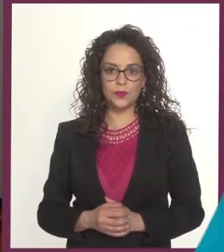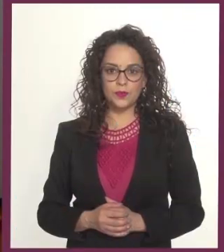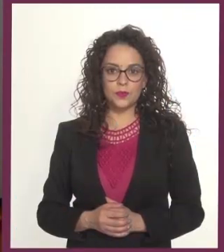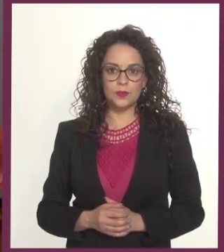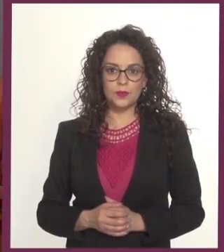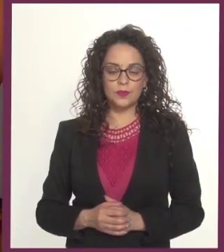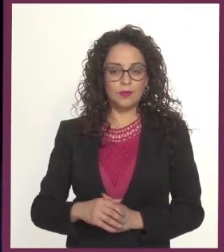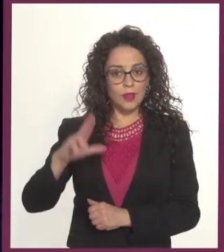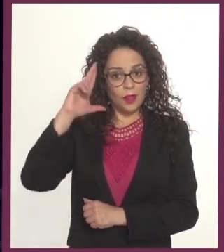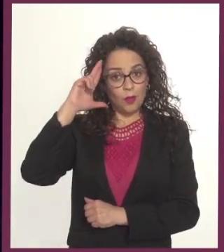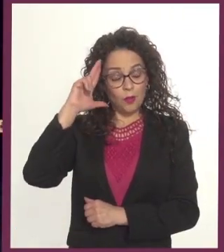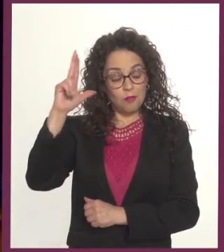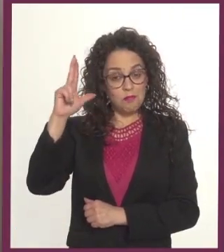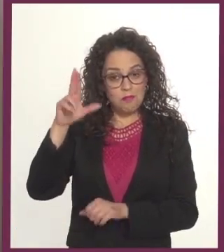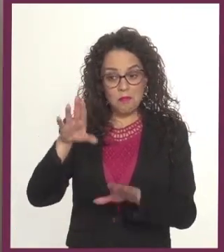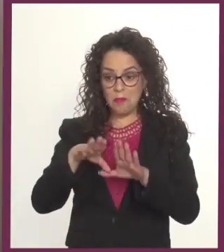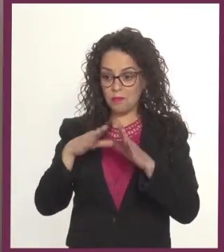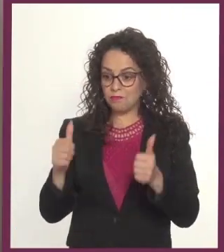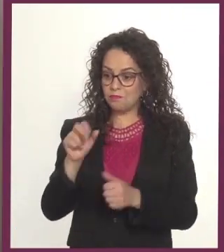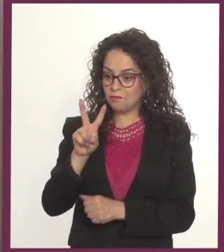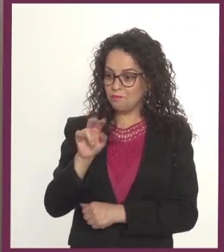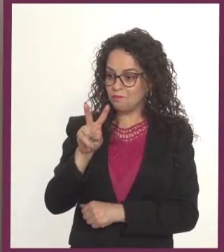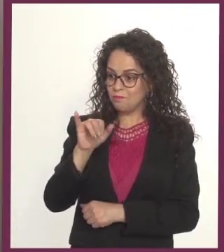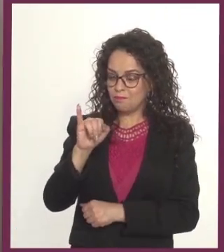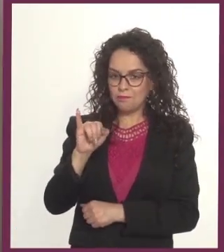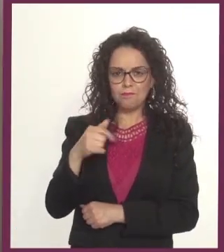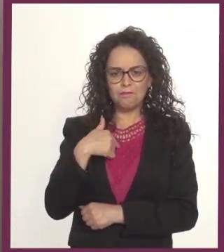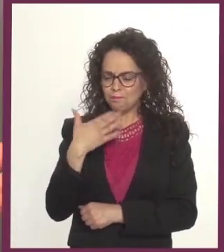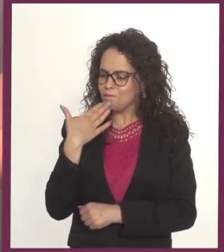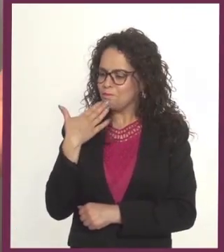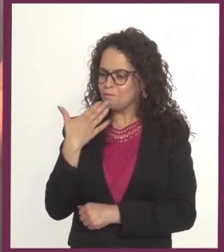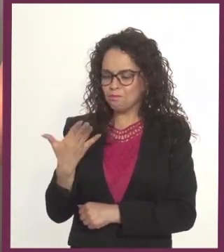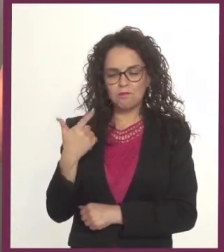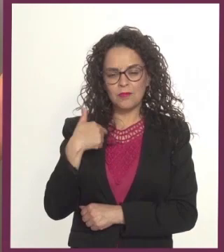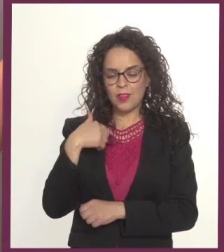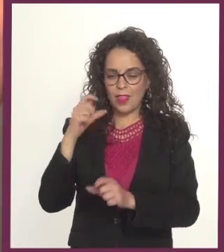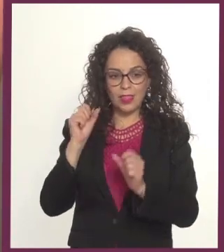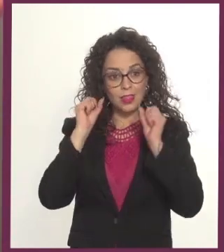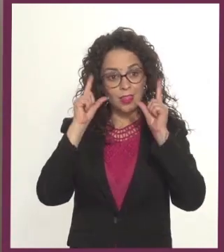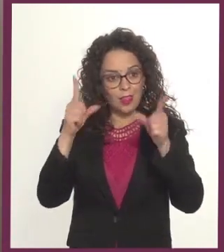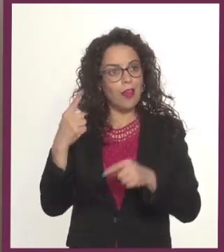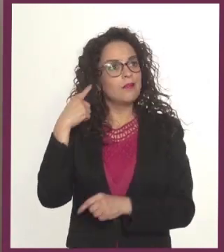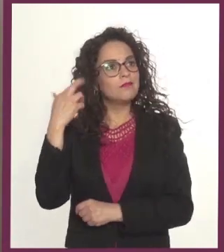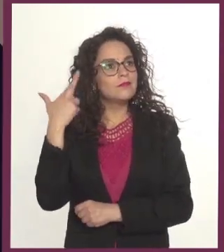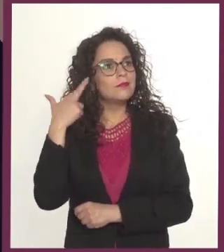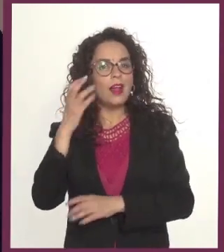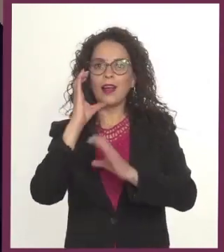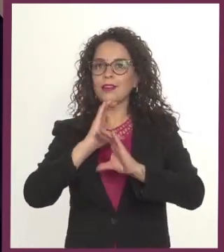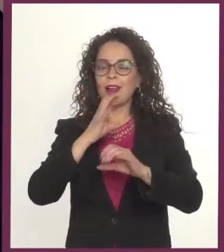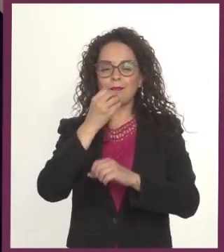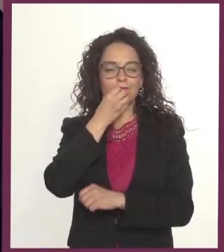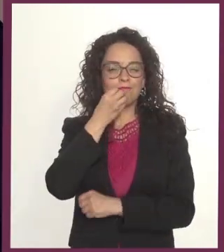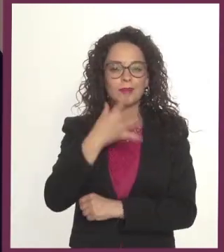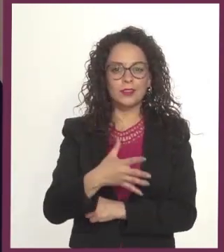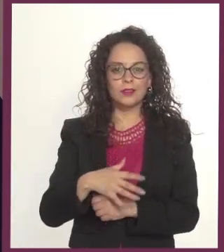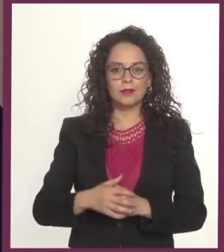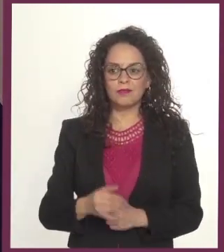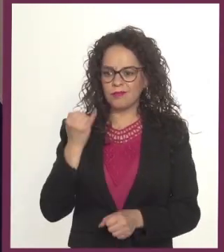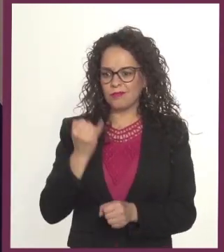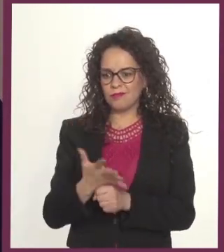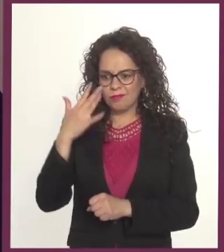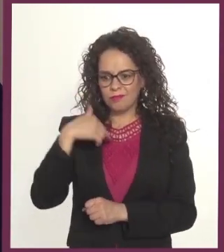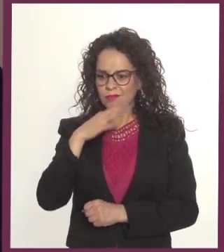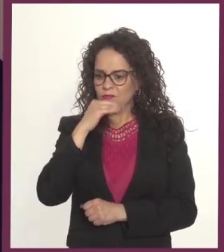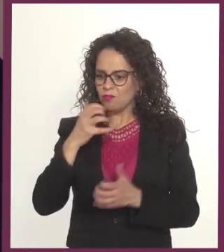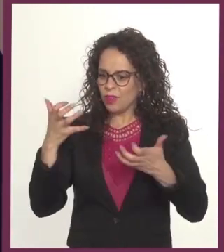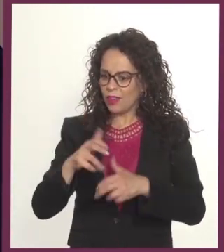¿Qué onda, Vivi? ¿Cómo estás? Bien. Nada como despertar con maravillosas canciones. Ya no se puede hacer nada en esta casa sin